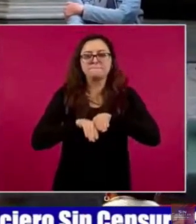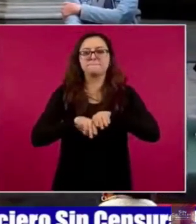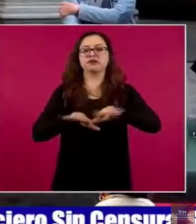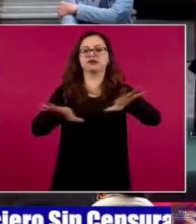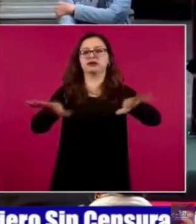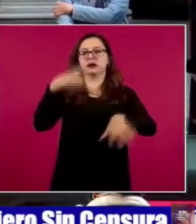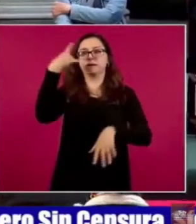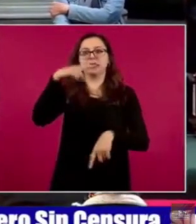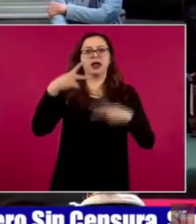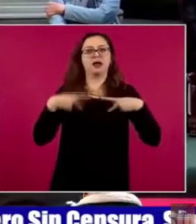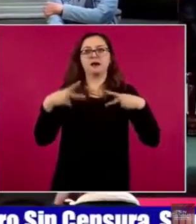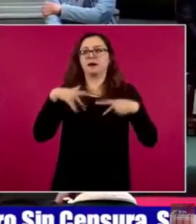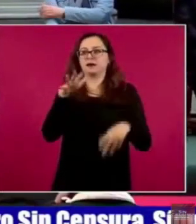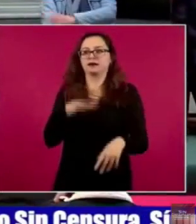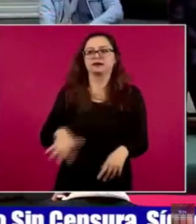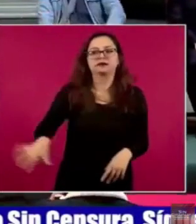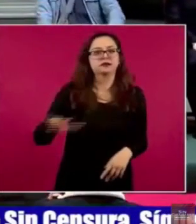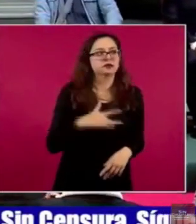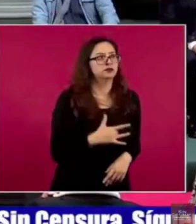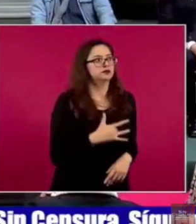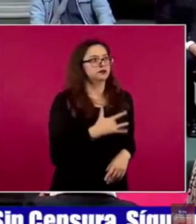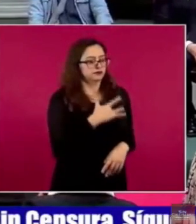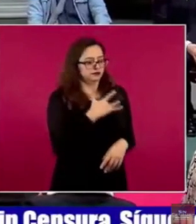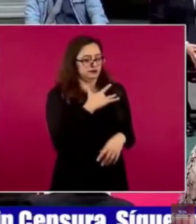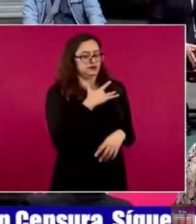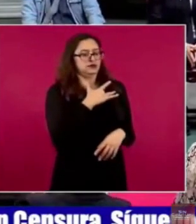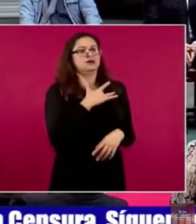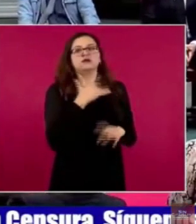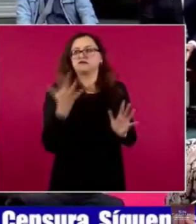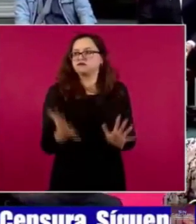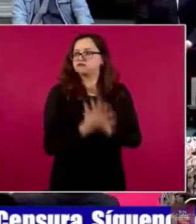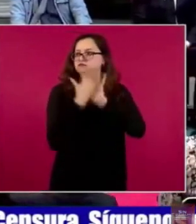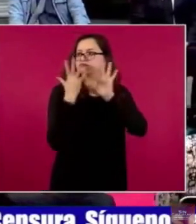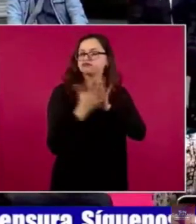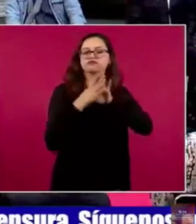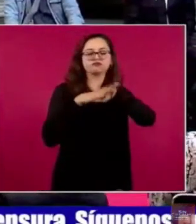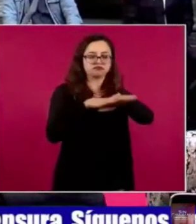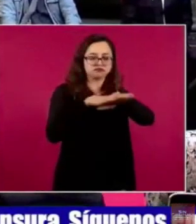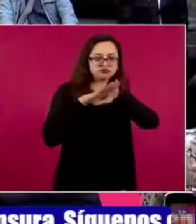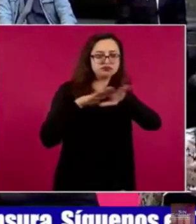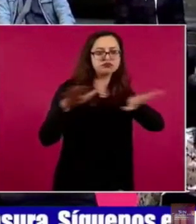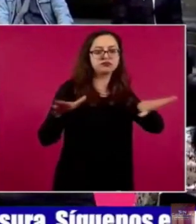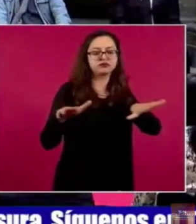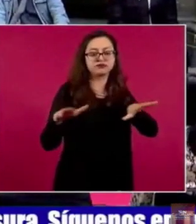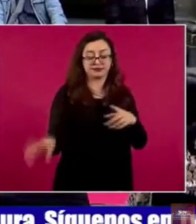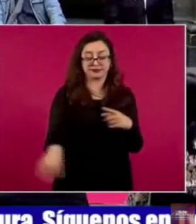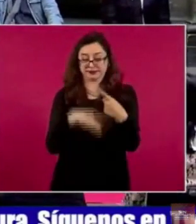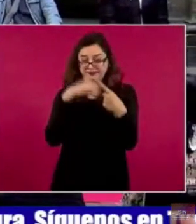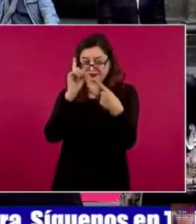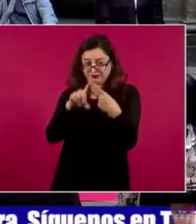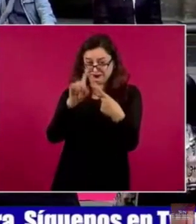democrática. Para empezar, se habla de un cambio de fondo: